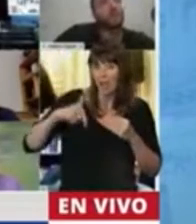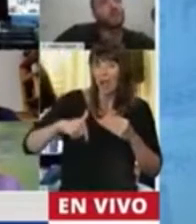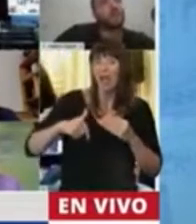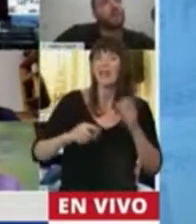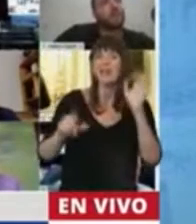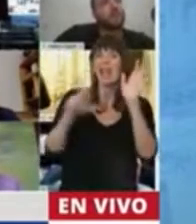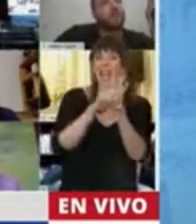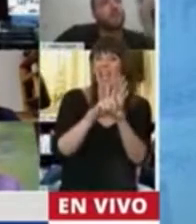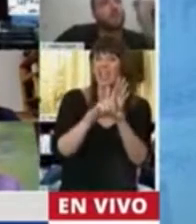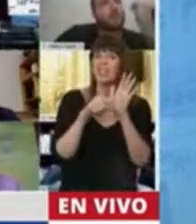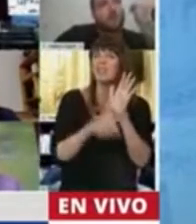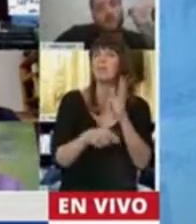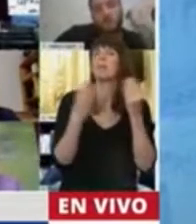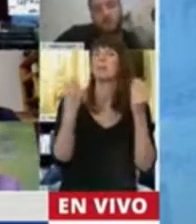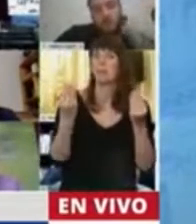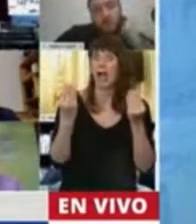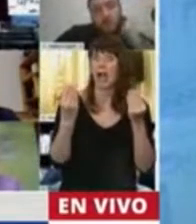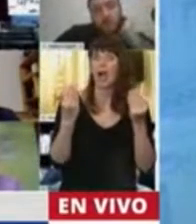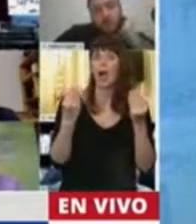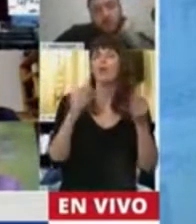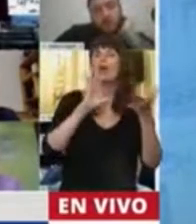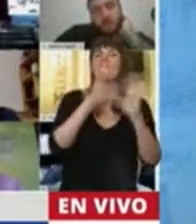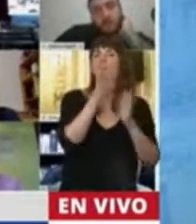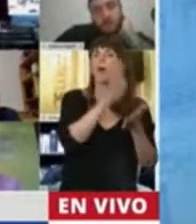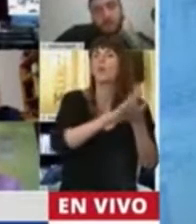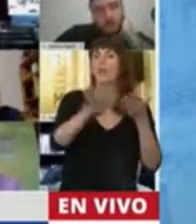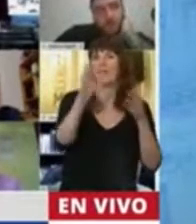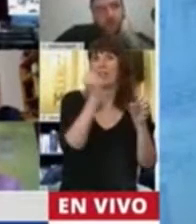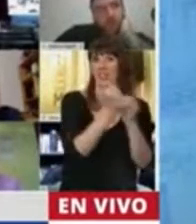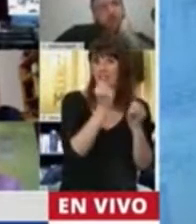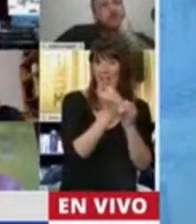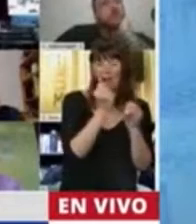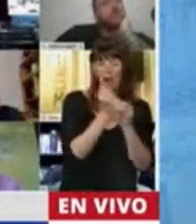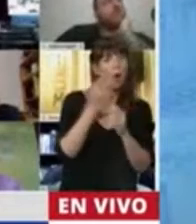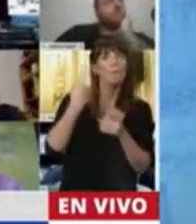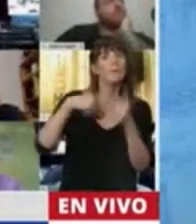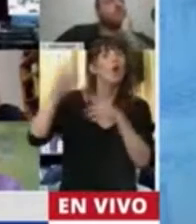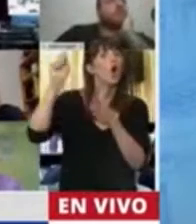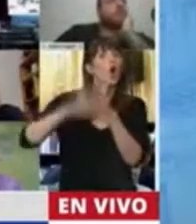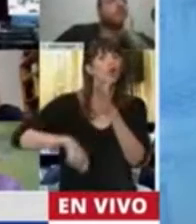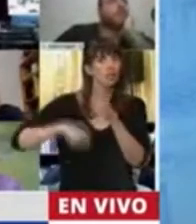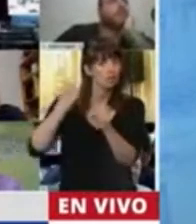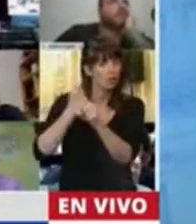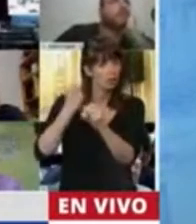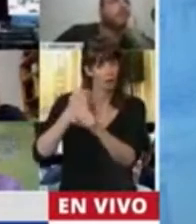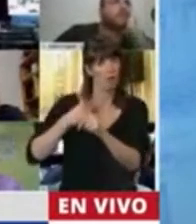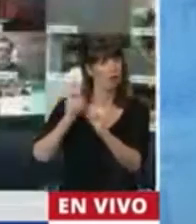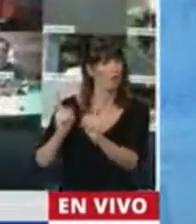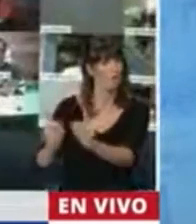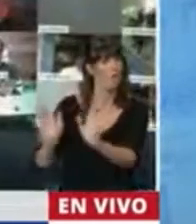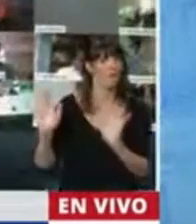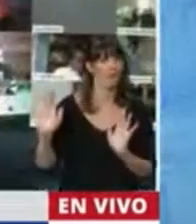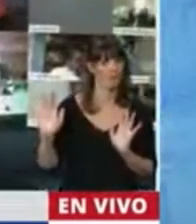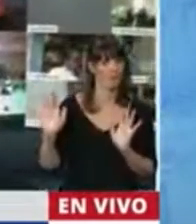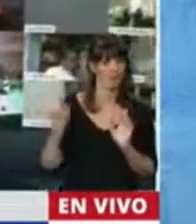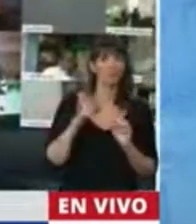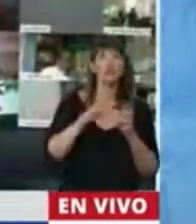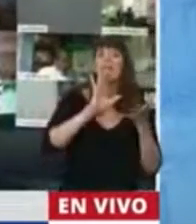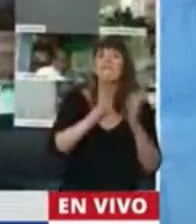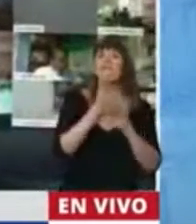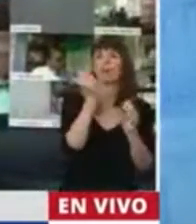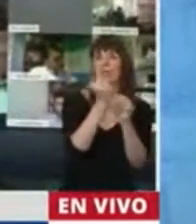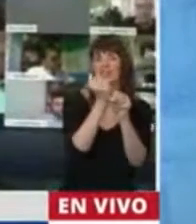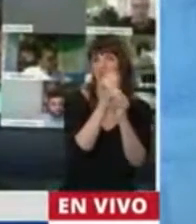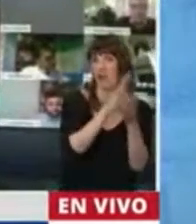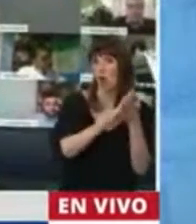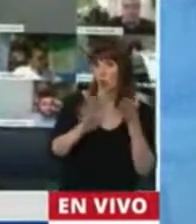cumplirlo en su lugar de trabajo, es de cumplimiento imposible volver a una cuestión donde